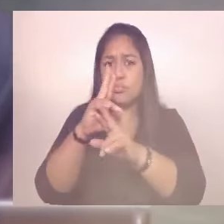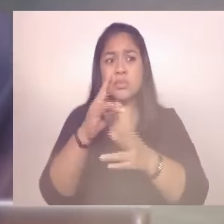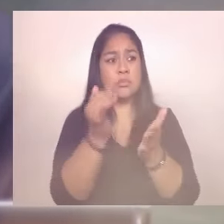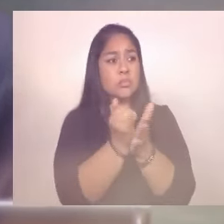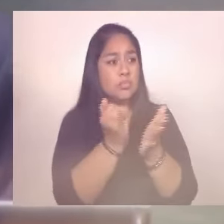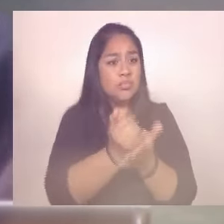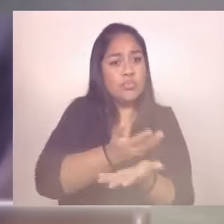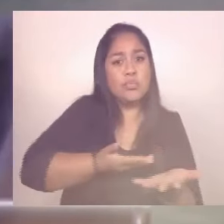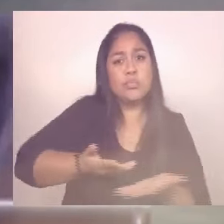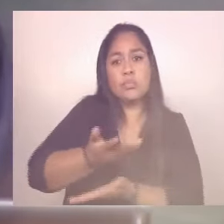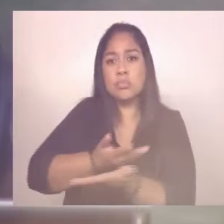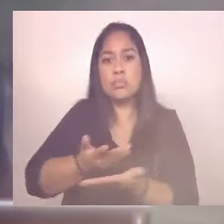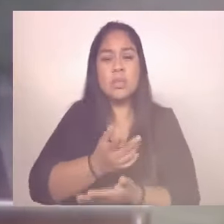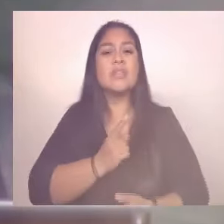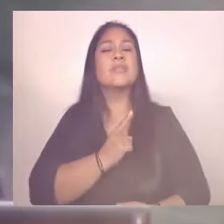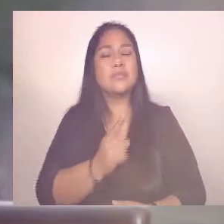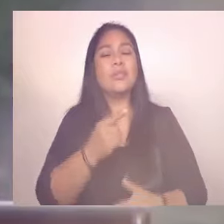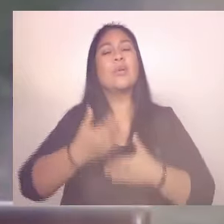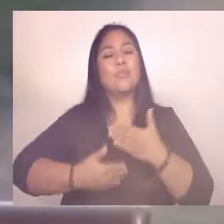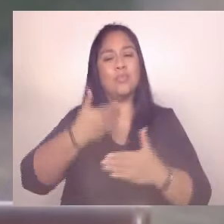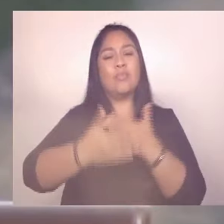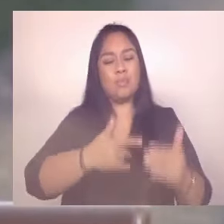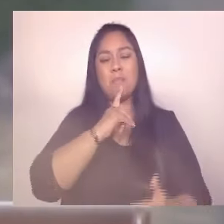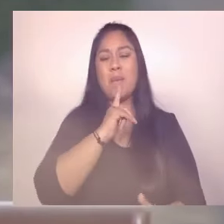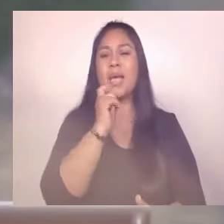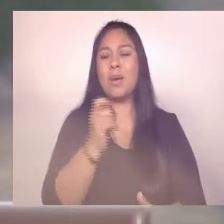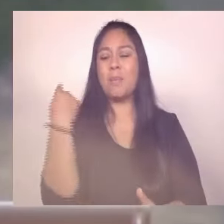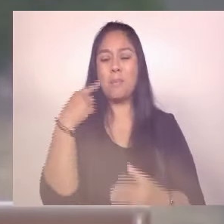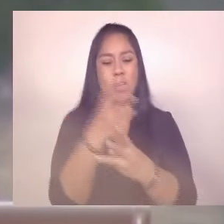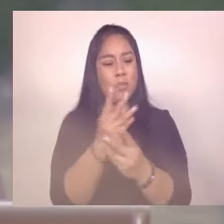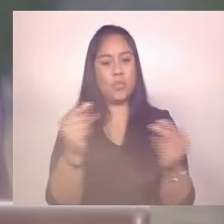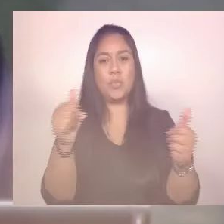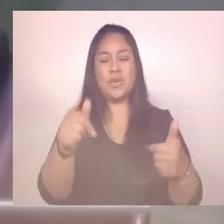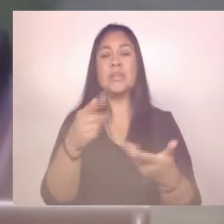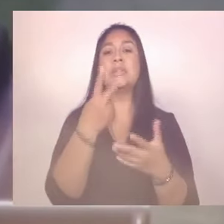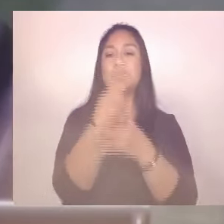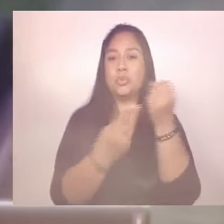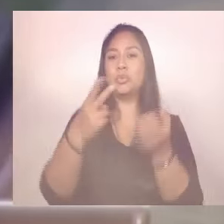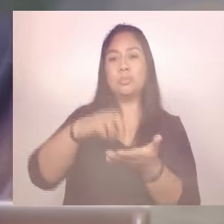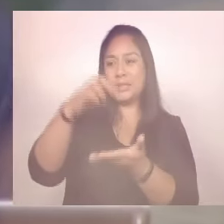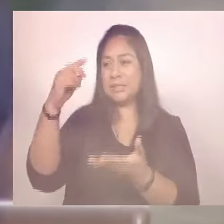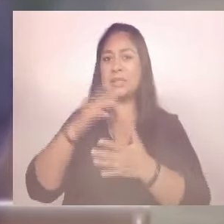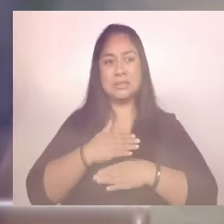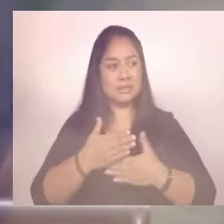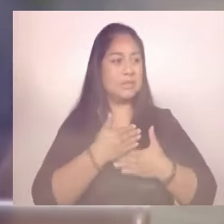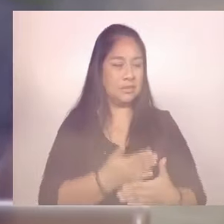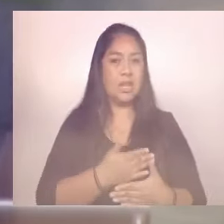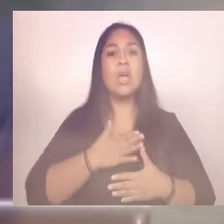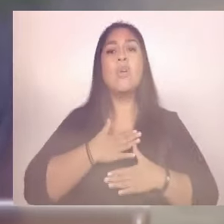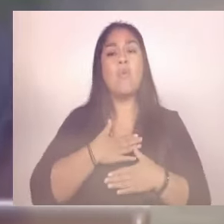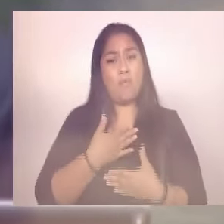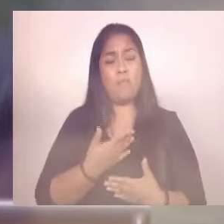a las instituciones multilaterales son el camino más efectivo para resolver disputas entre naciones.